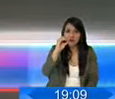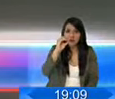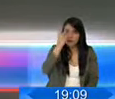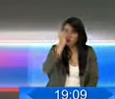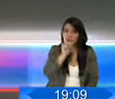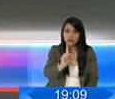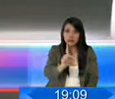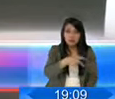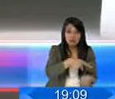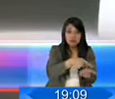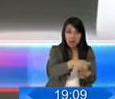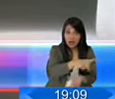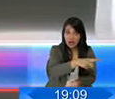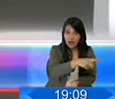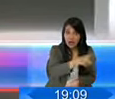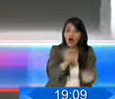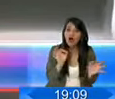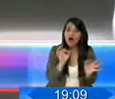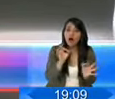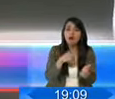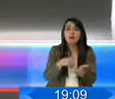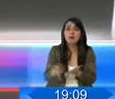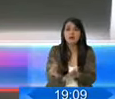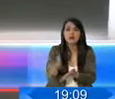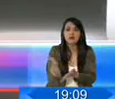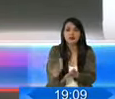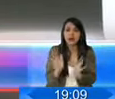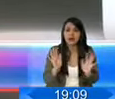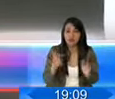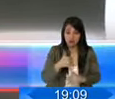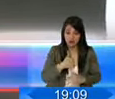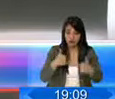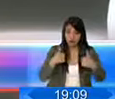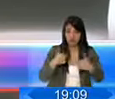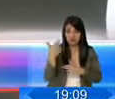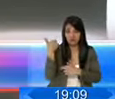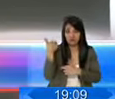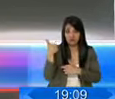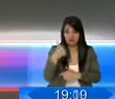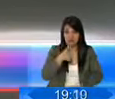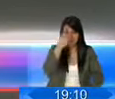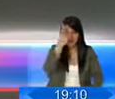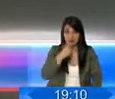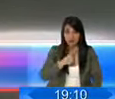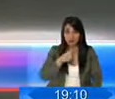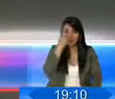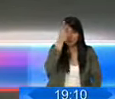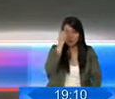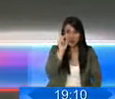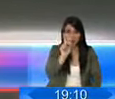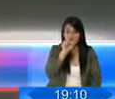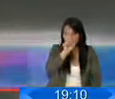lo hemos venido haciendo hasta la presente fecha. Eso no está en mis manos. Eso está